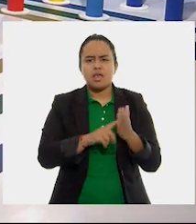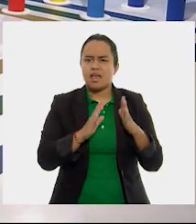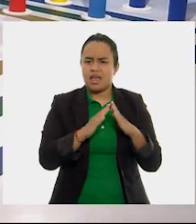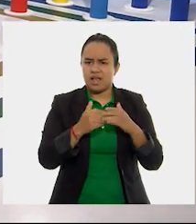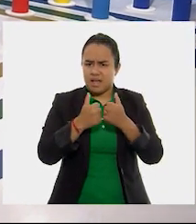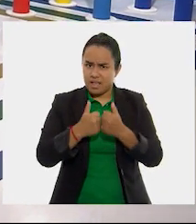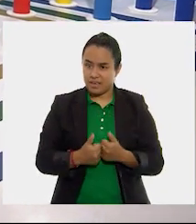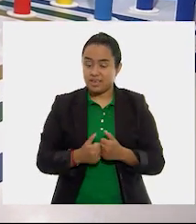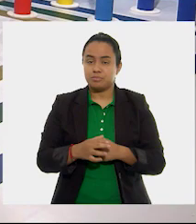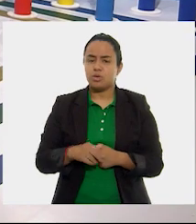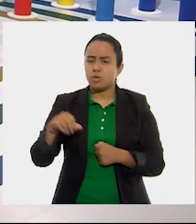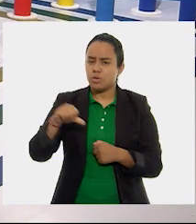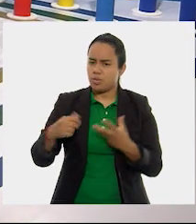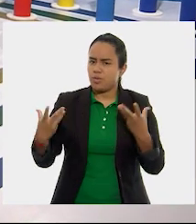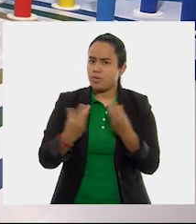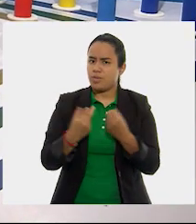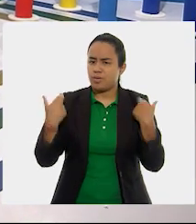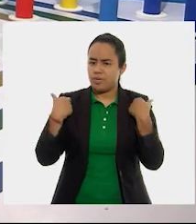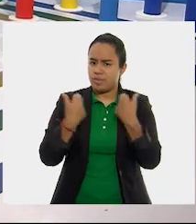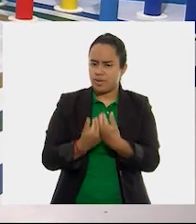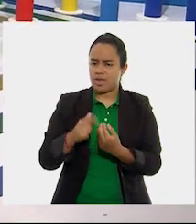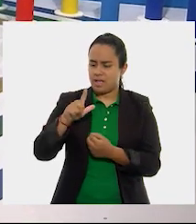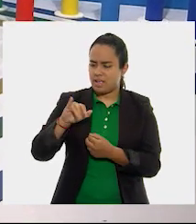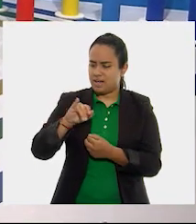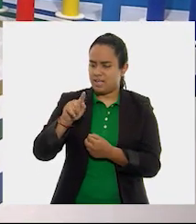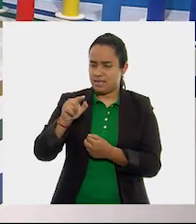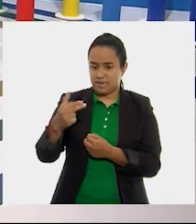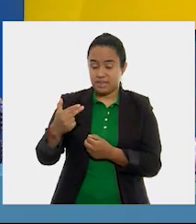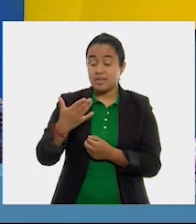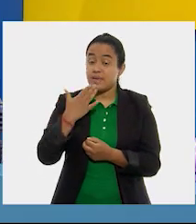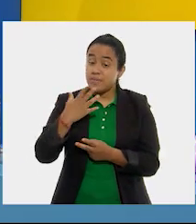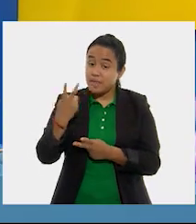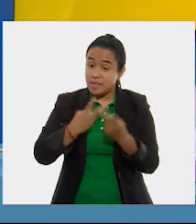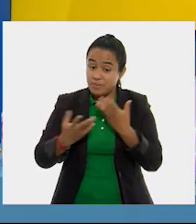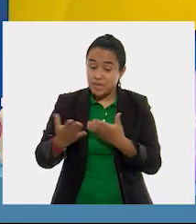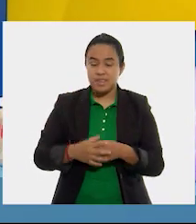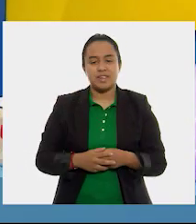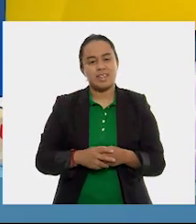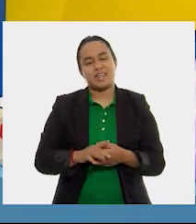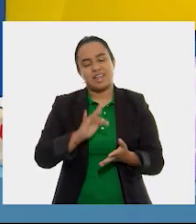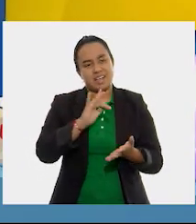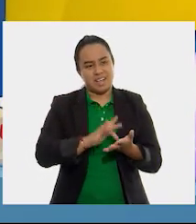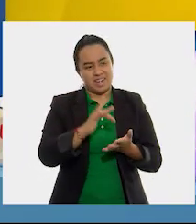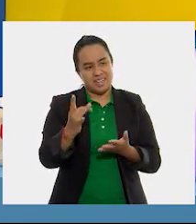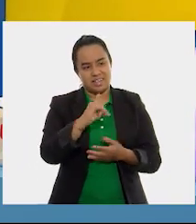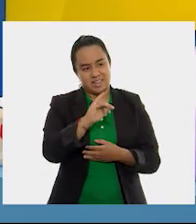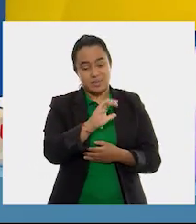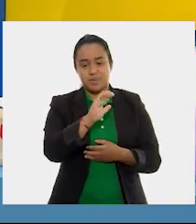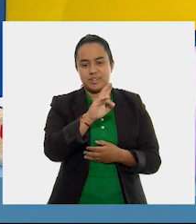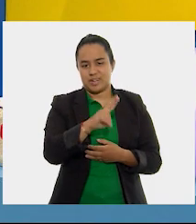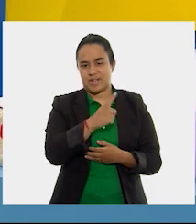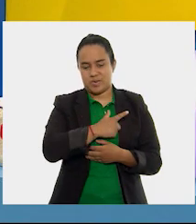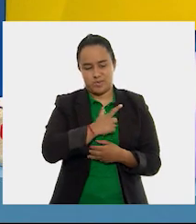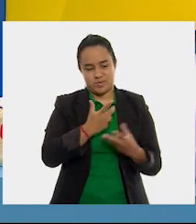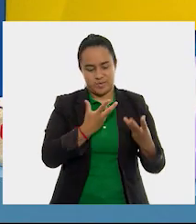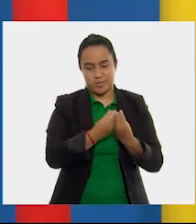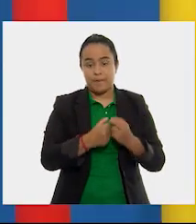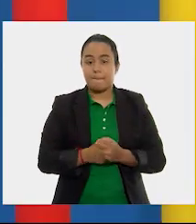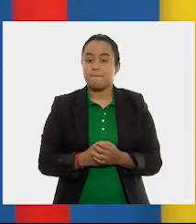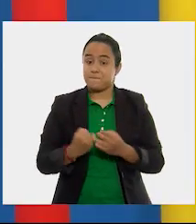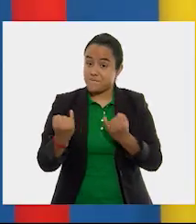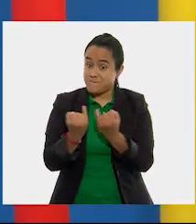hogares. Hoy nos acompaña la maestra Lisette Maya. Maestra, bienvenida. Gracias, Juan Carlos. Un gusto estar aquí. Igualmente,